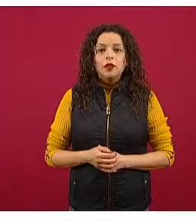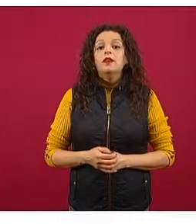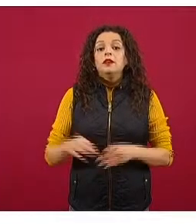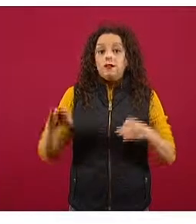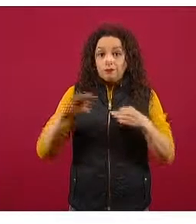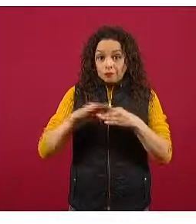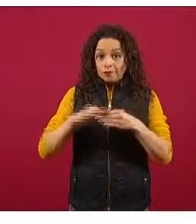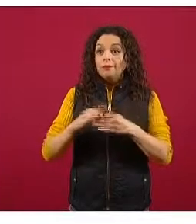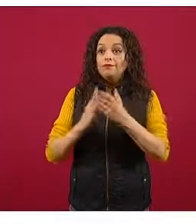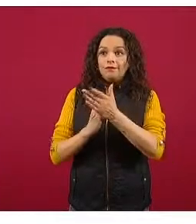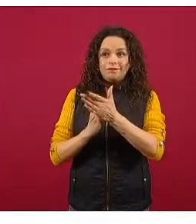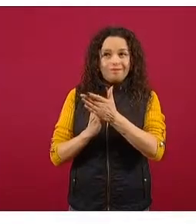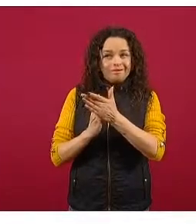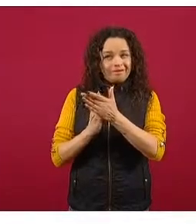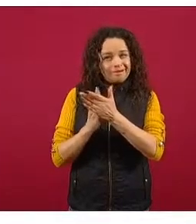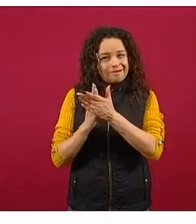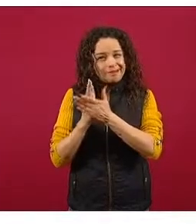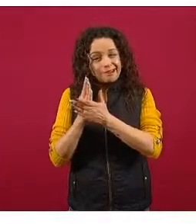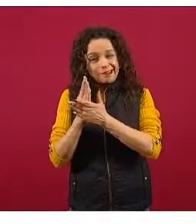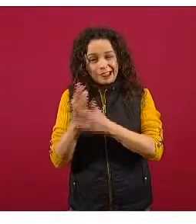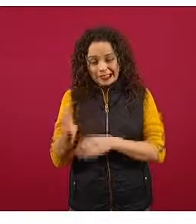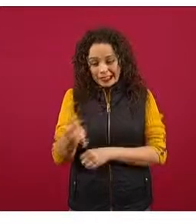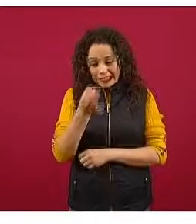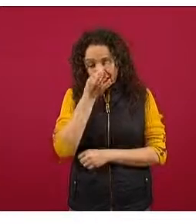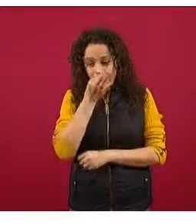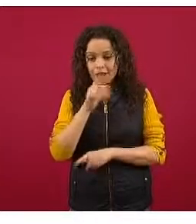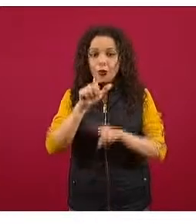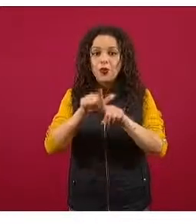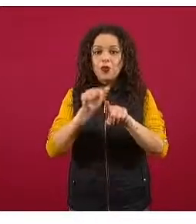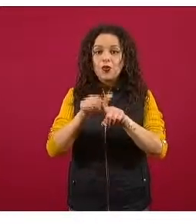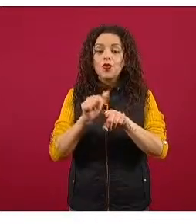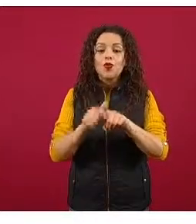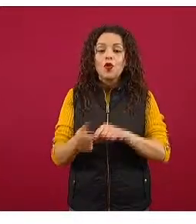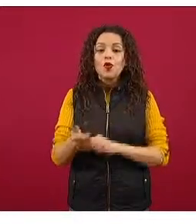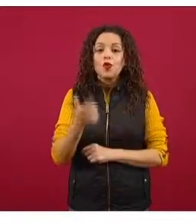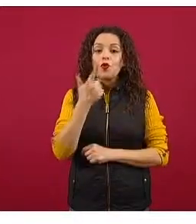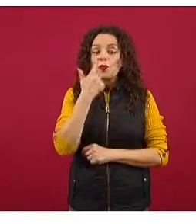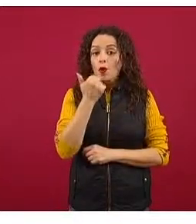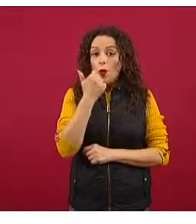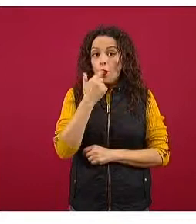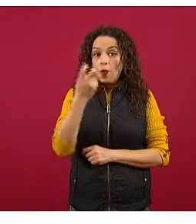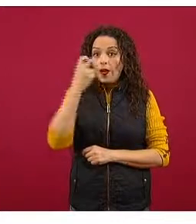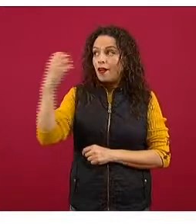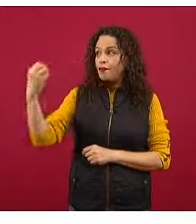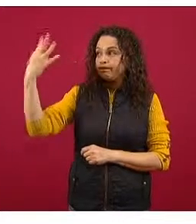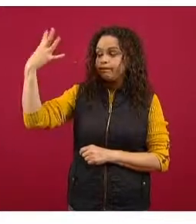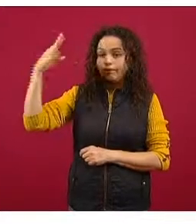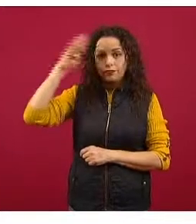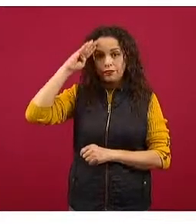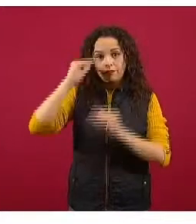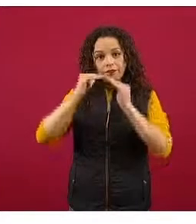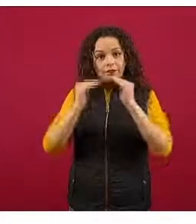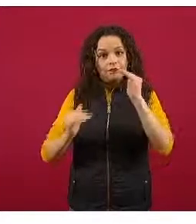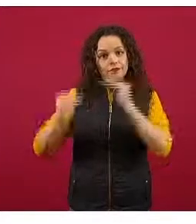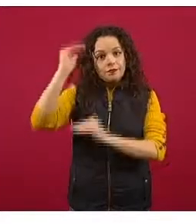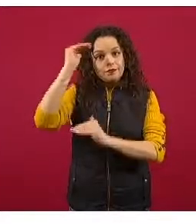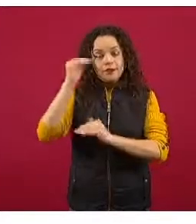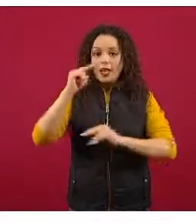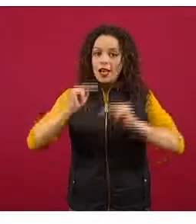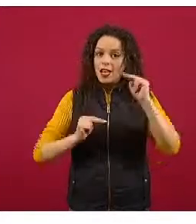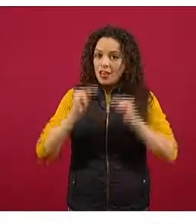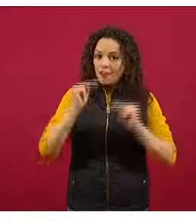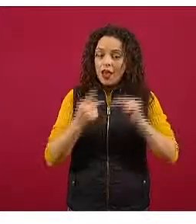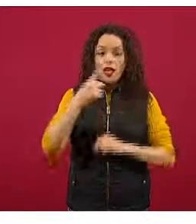rojo que los pone en esta calificación más alta de ese nivel que